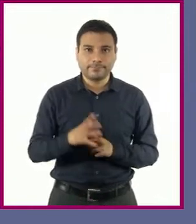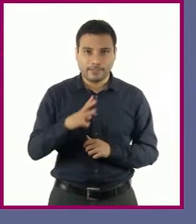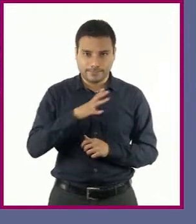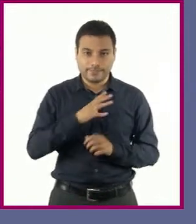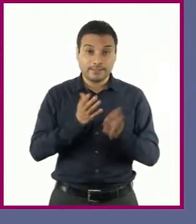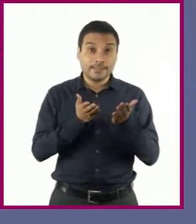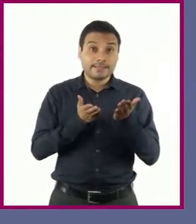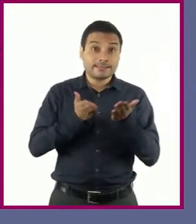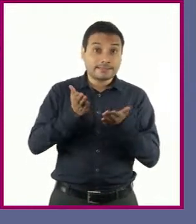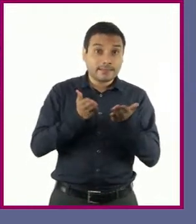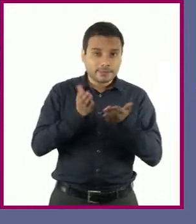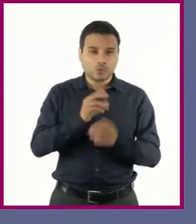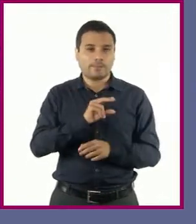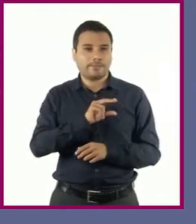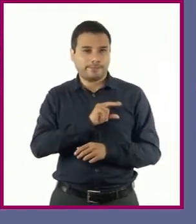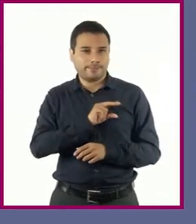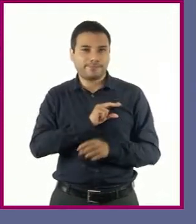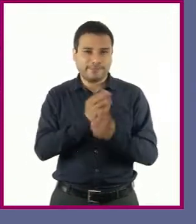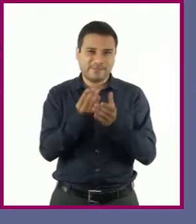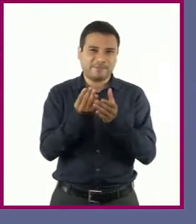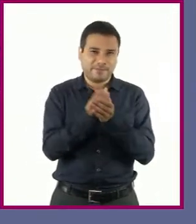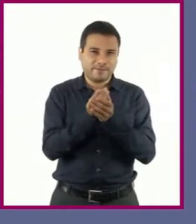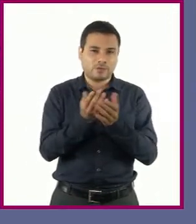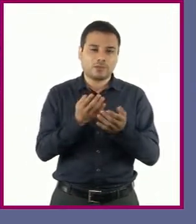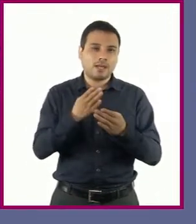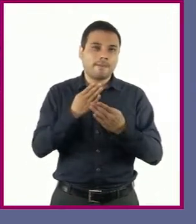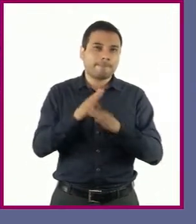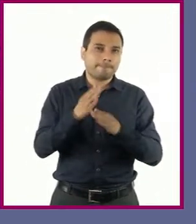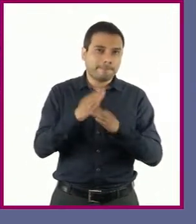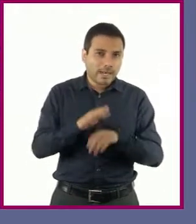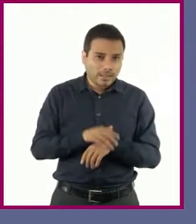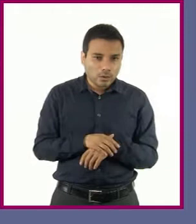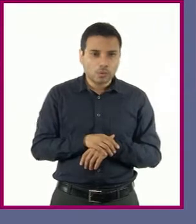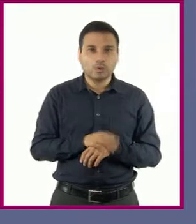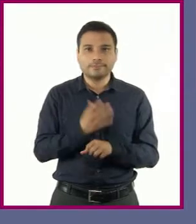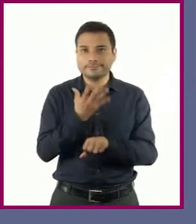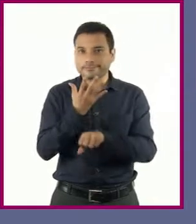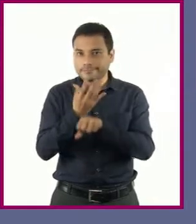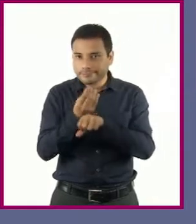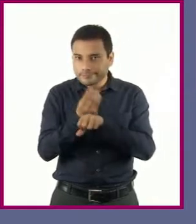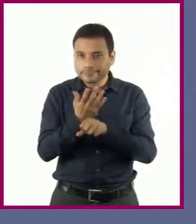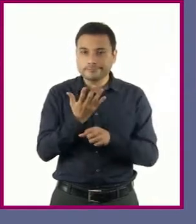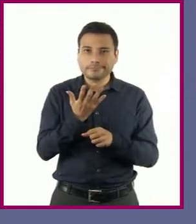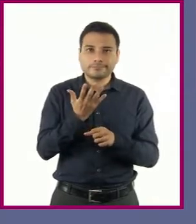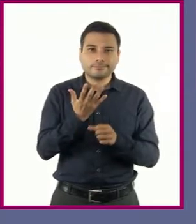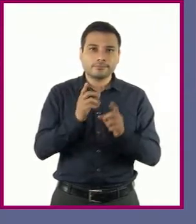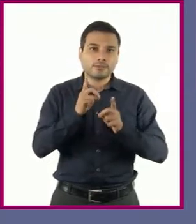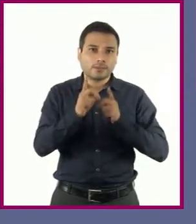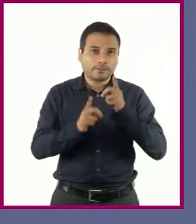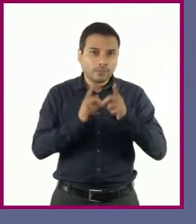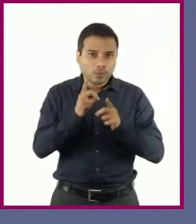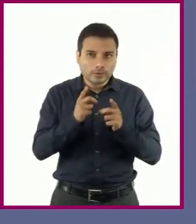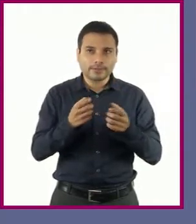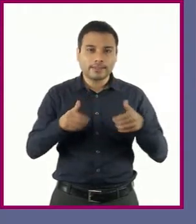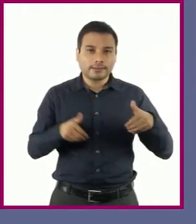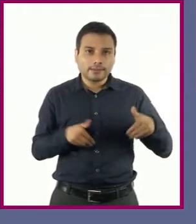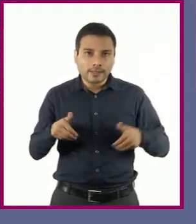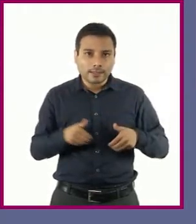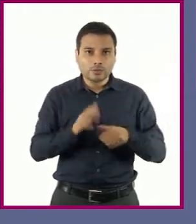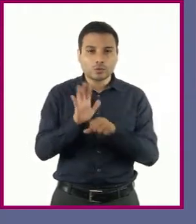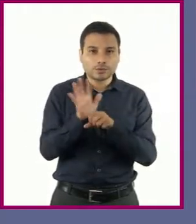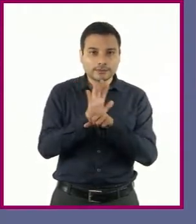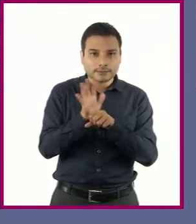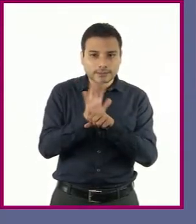servicios particulares o privados, como los bancarios, de reparación, de actividades deportivas, teatros,